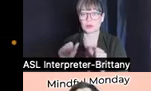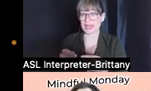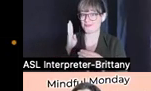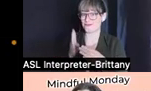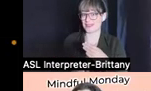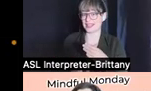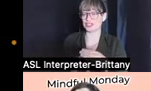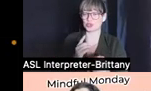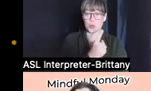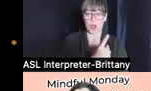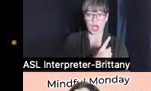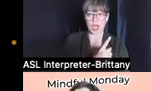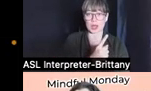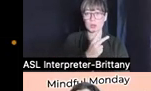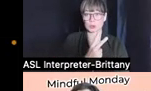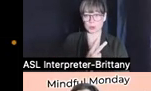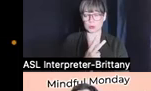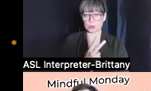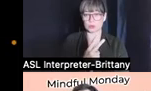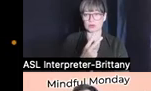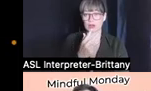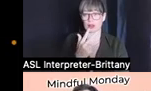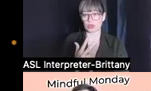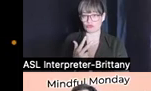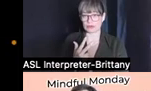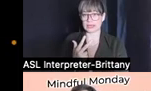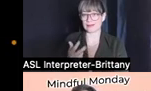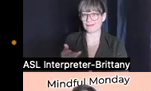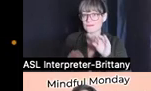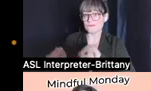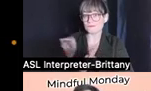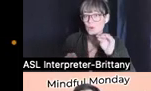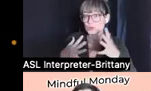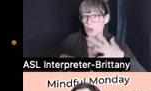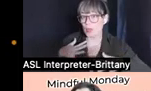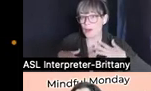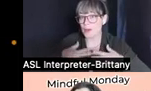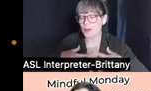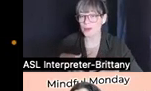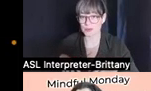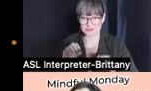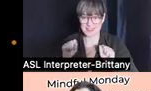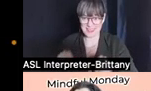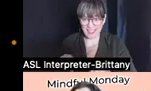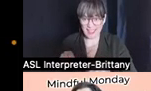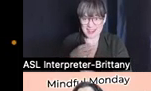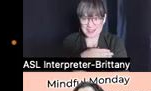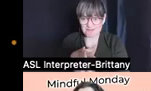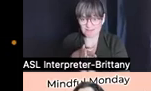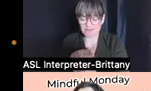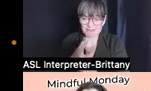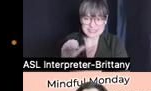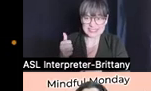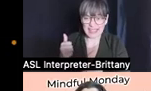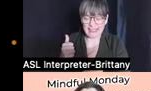Vamos a ver si terminamos esto para cuando contemos al 10. Doblar la ropa y contar hasta 10.